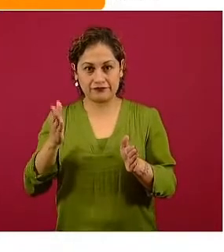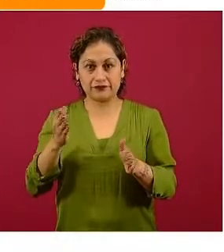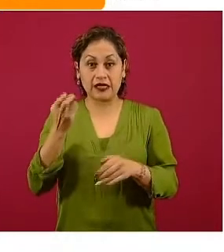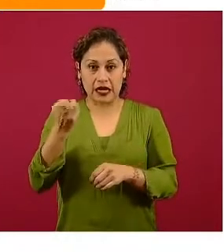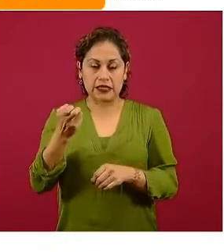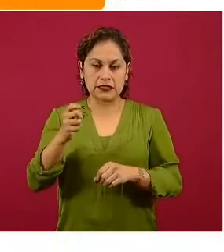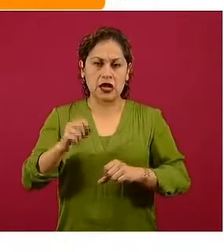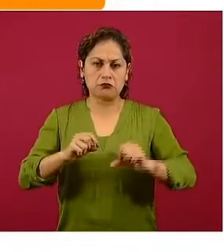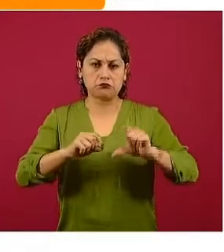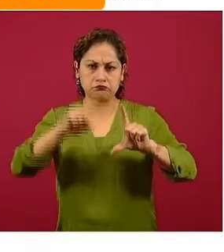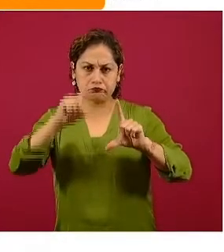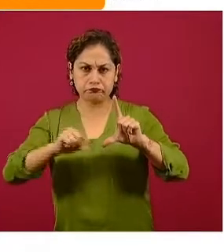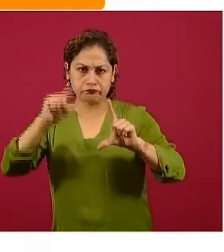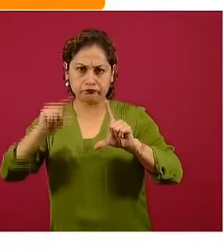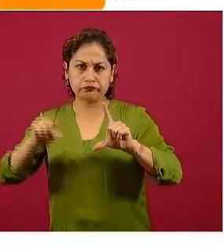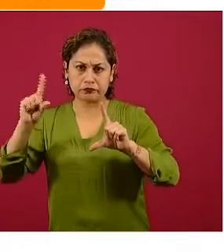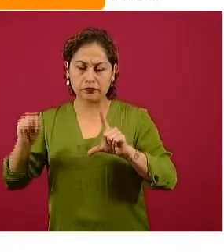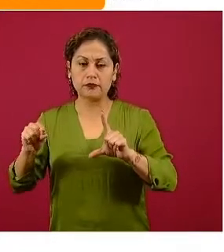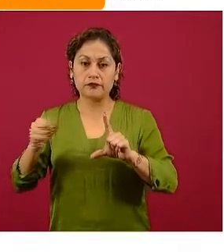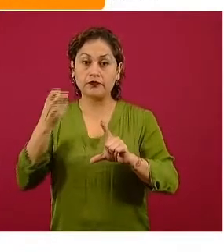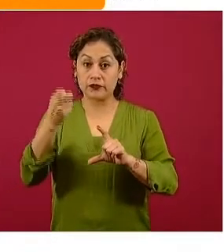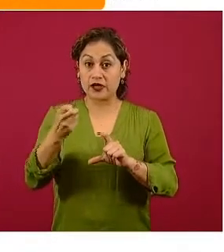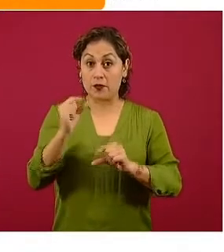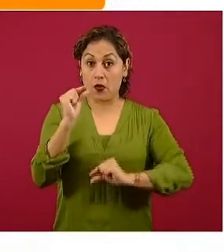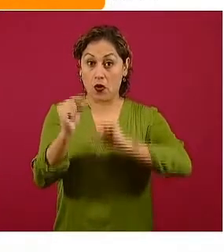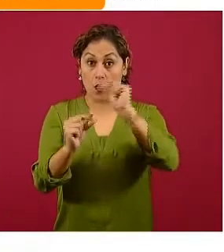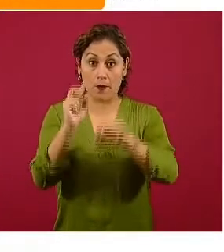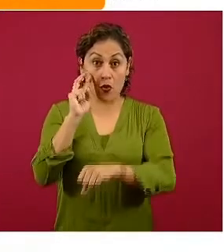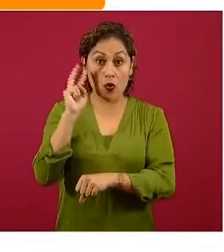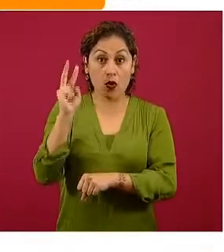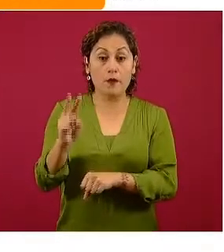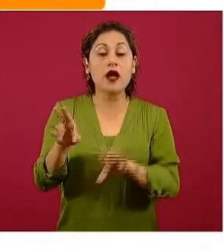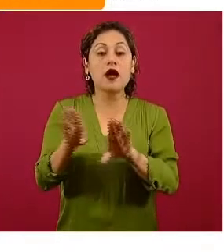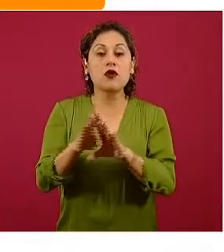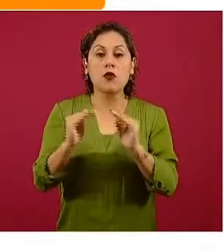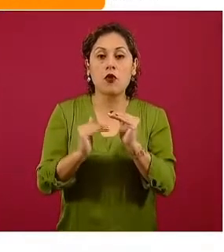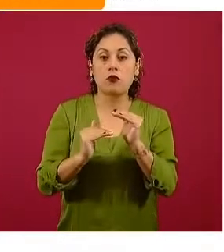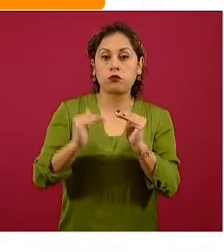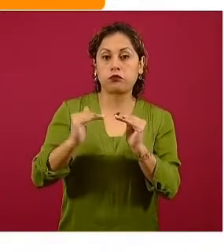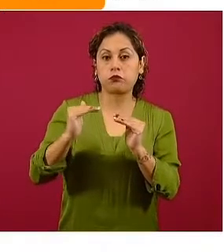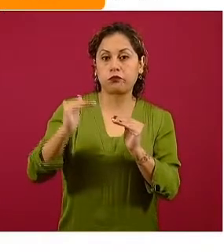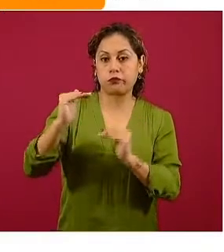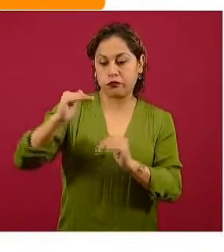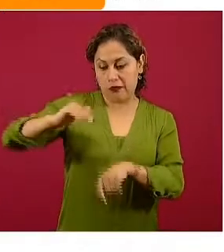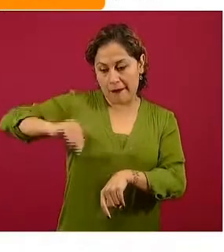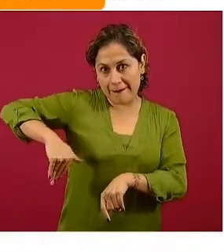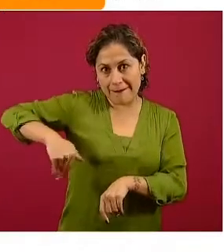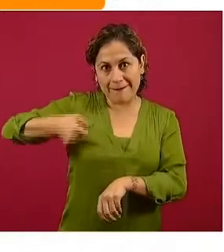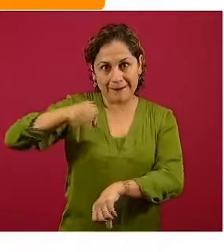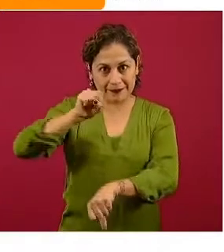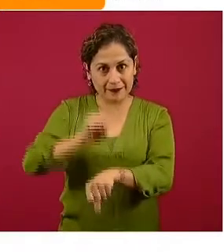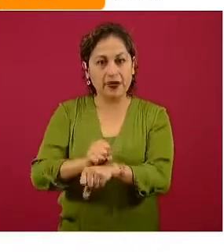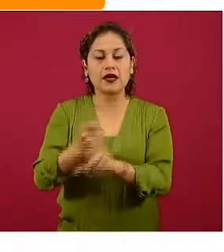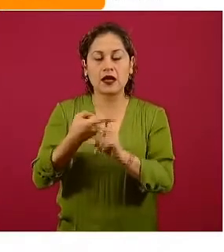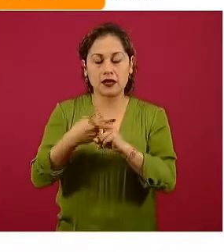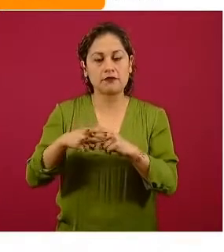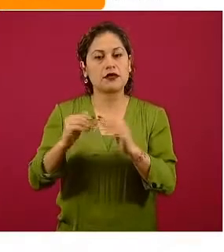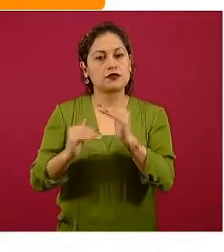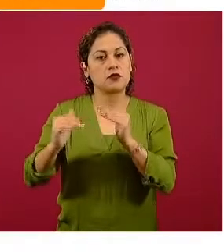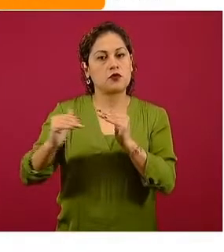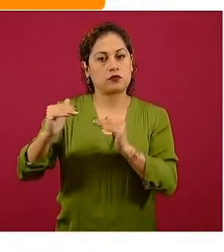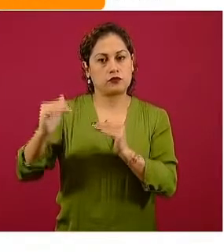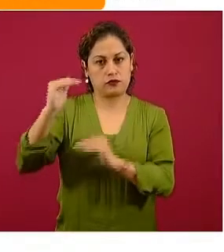año y hemos visto el incremento que se ha dado en los diferentes meses o semanas epidemiológicas, y podemos ver